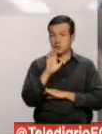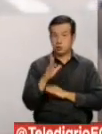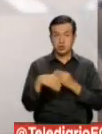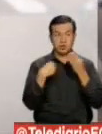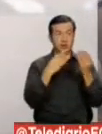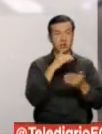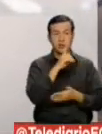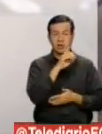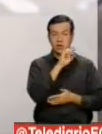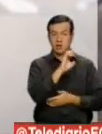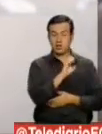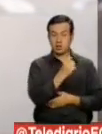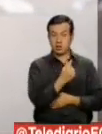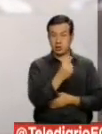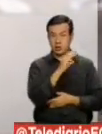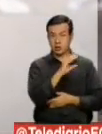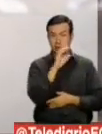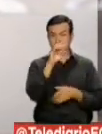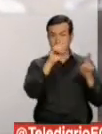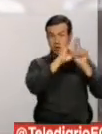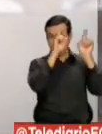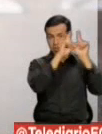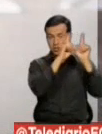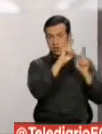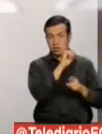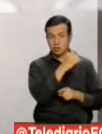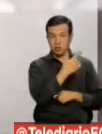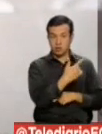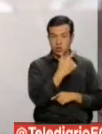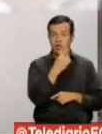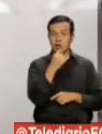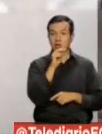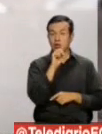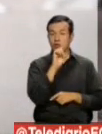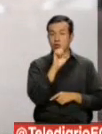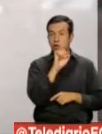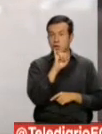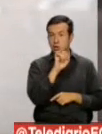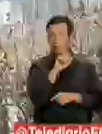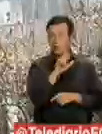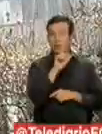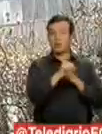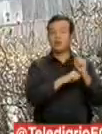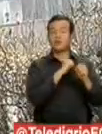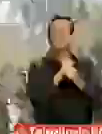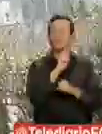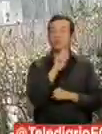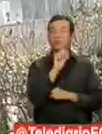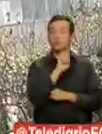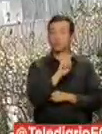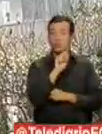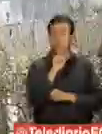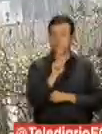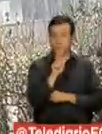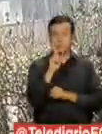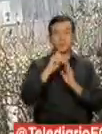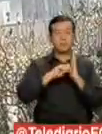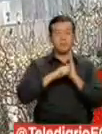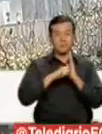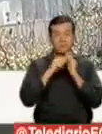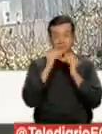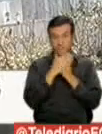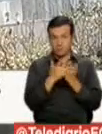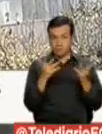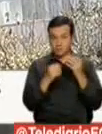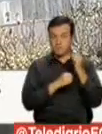GC, integrado por las empresas Digoil y Gente Oil Ecuador, en el 2012. La Contraloría efectuó un informe